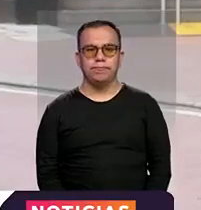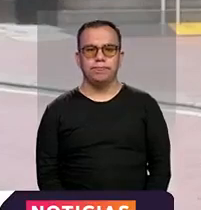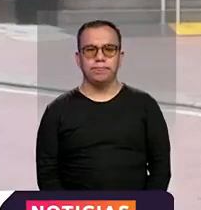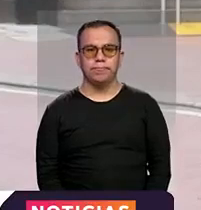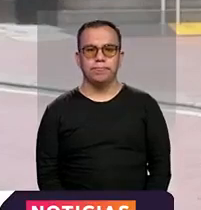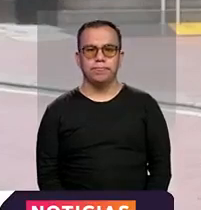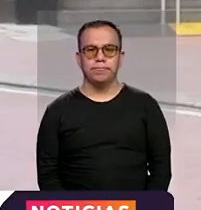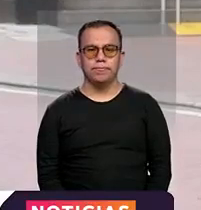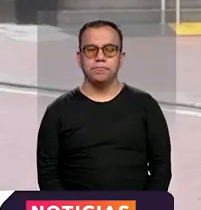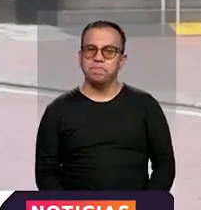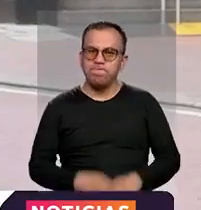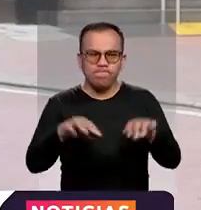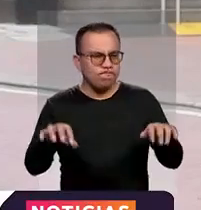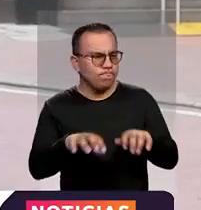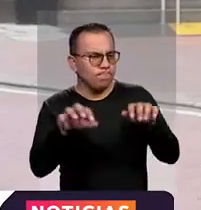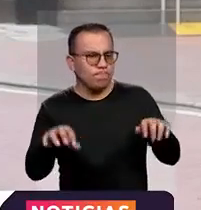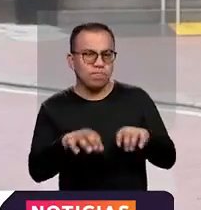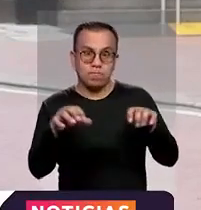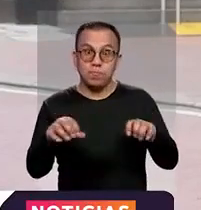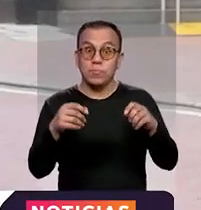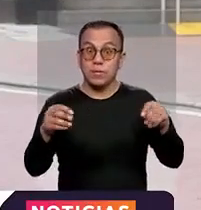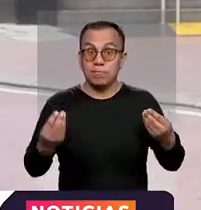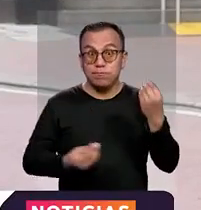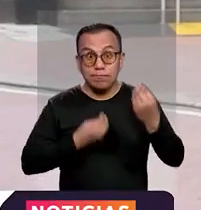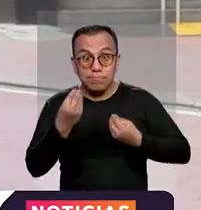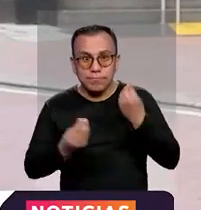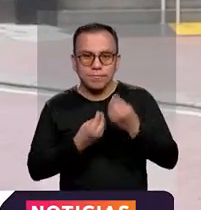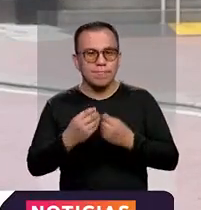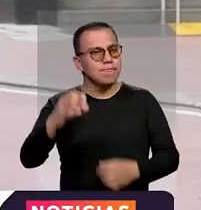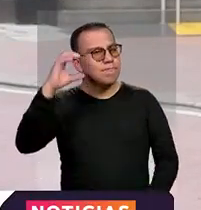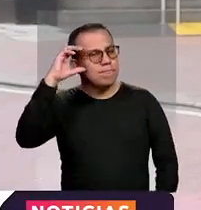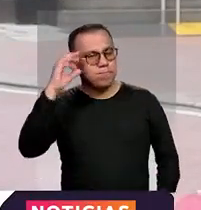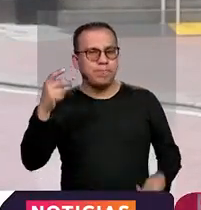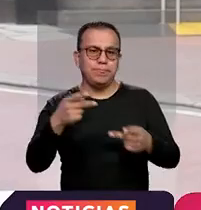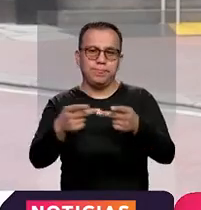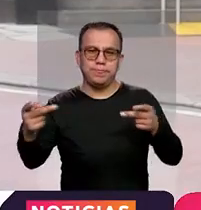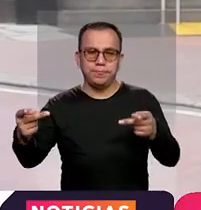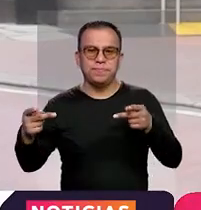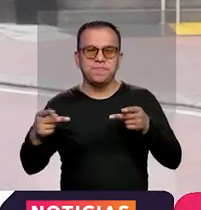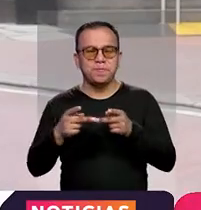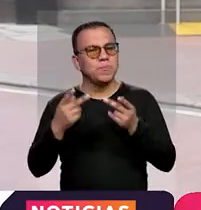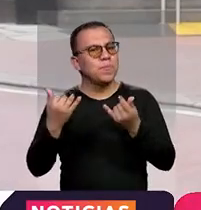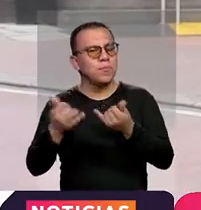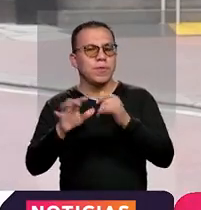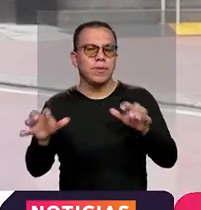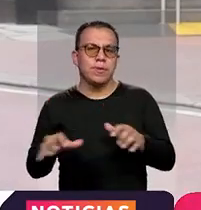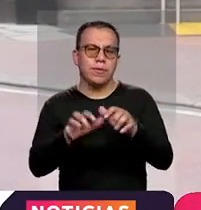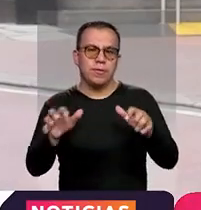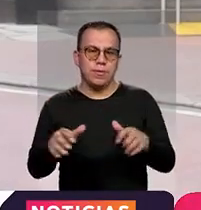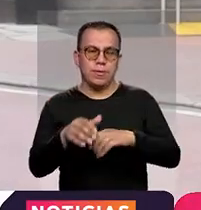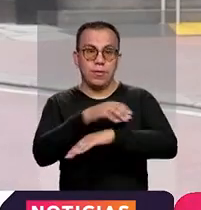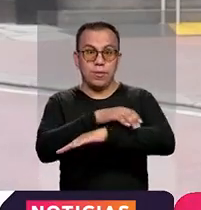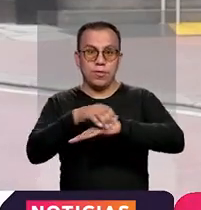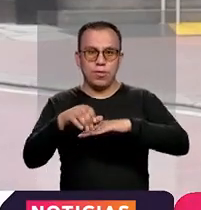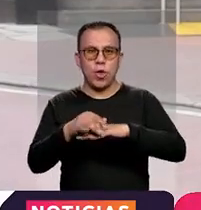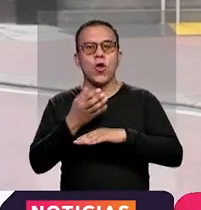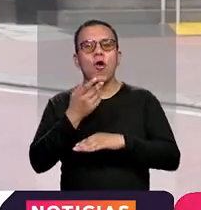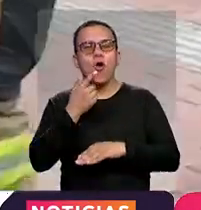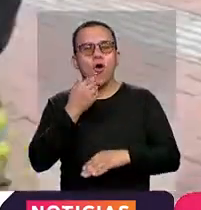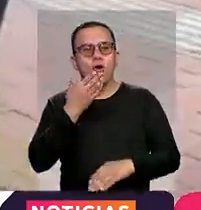Los eventos para conmemorar esta fecha continúan. A esta hora, aquí en la zona, se lleva a cabo la carrera Fuego Rosa.